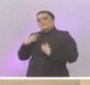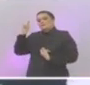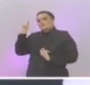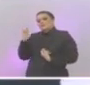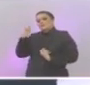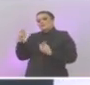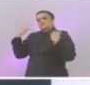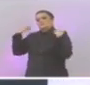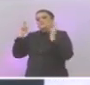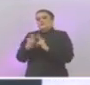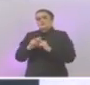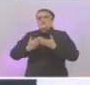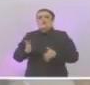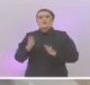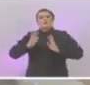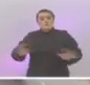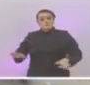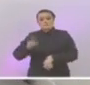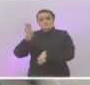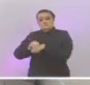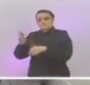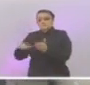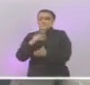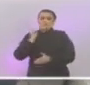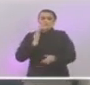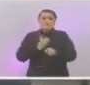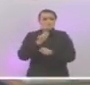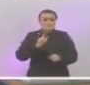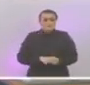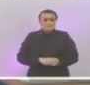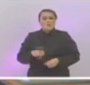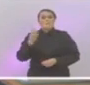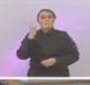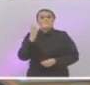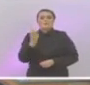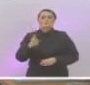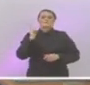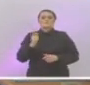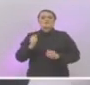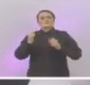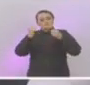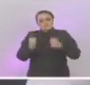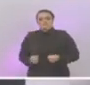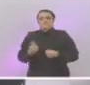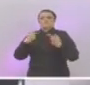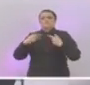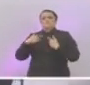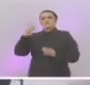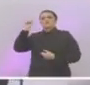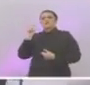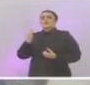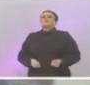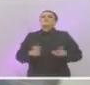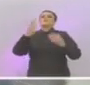pensiones de los maestros, lo cual fue autorizado por el Congreso del Estado. Con ello se asegura esta prestación social a más de